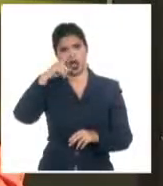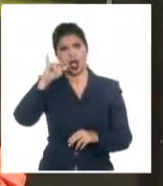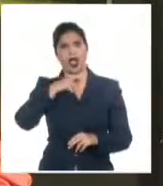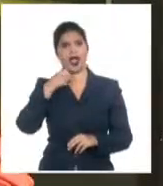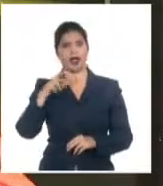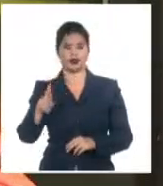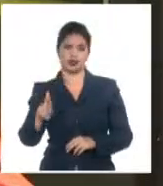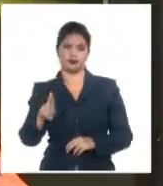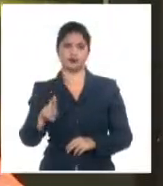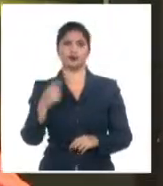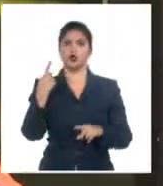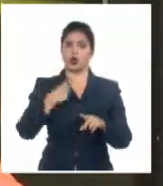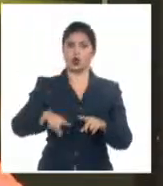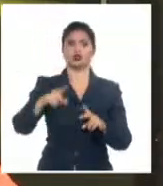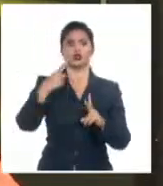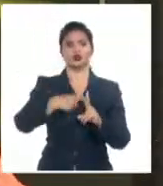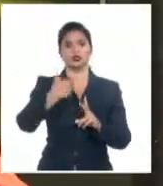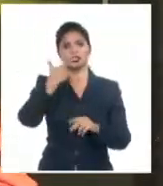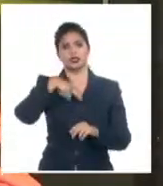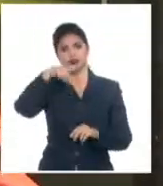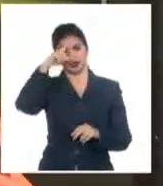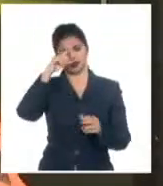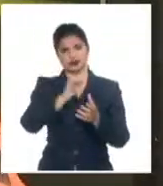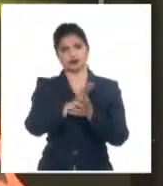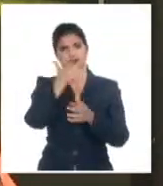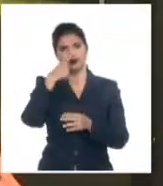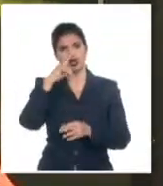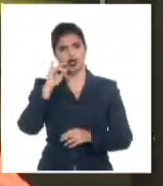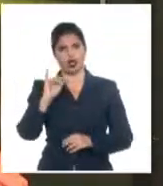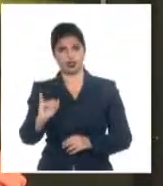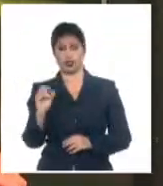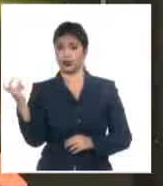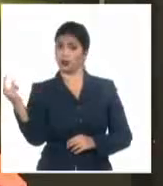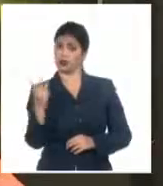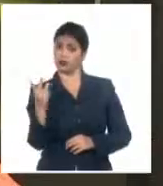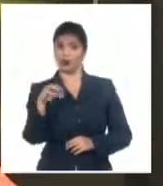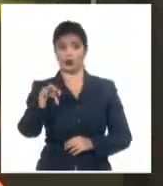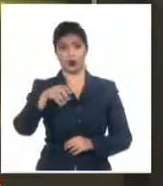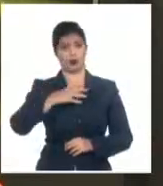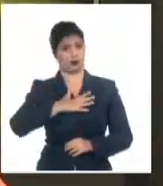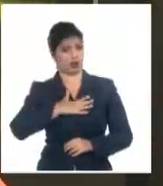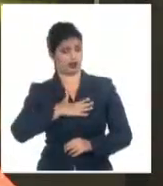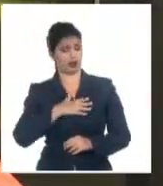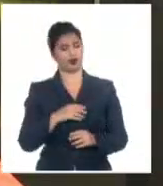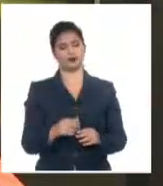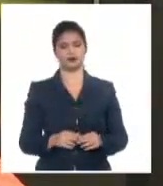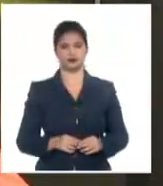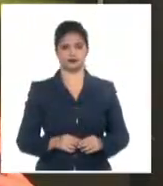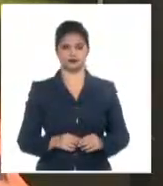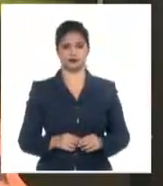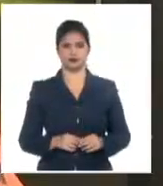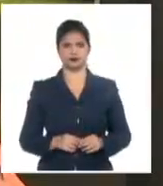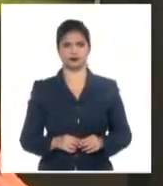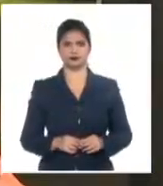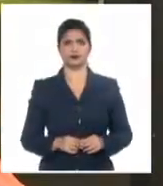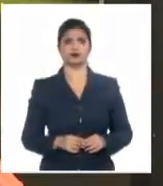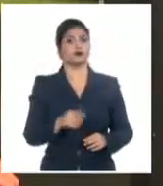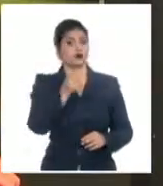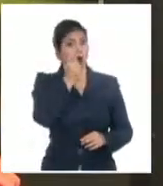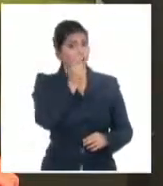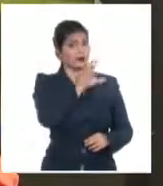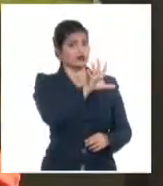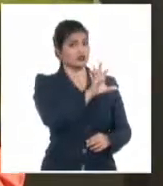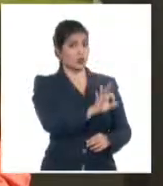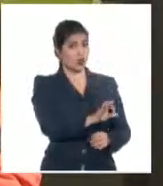y Yasmani Izquierdo, por cierto, ambos de la provincia de Pinar del Río. En el caso de Izquierdo, compitió en los 50 metros libre